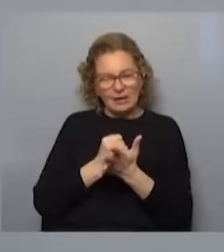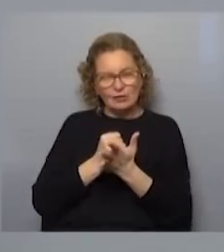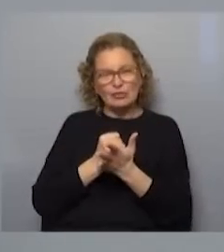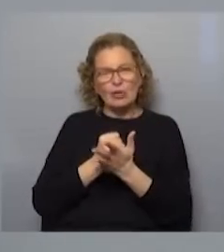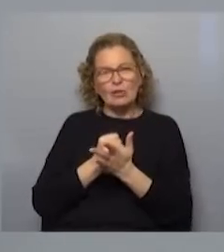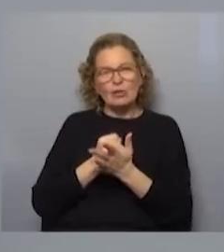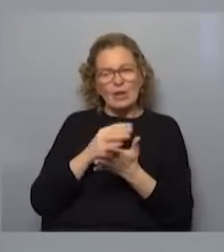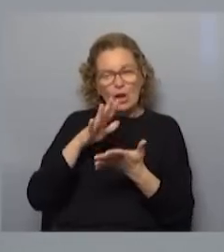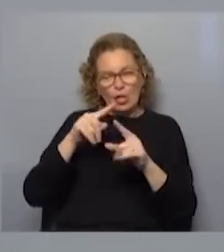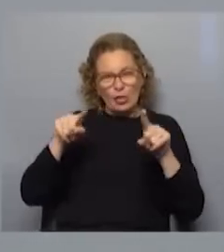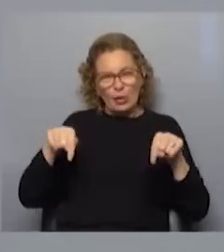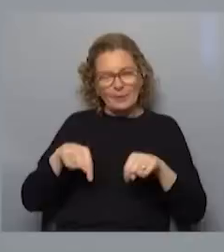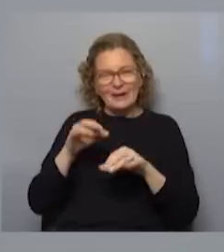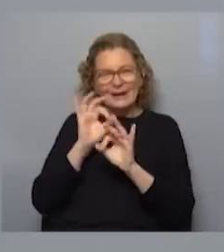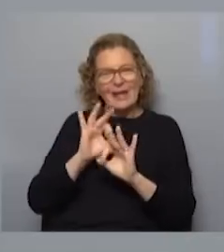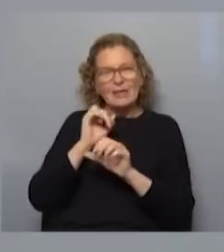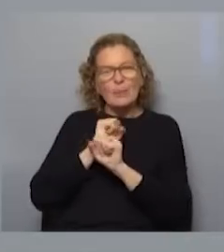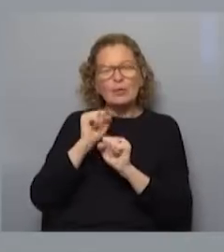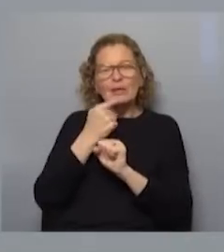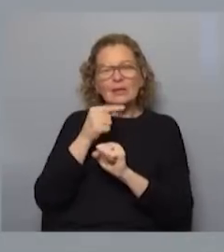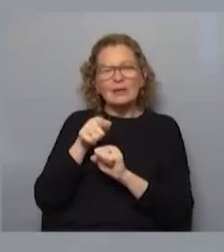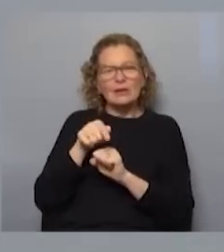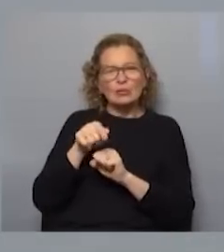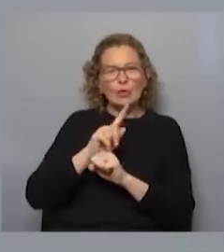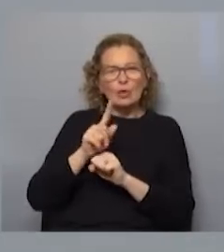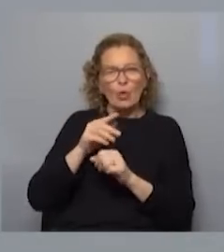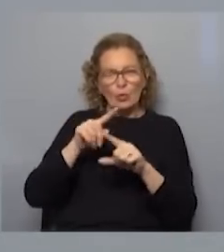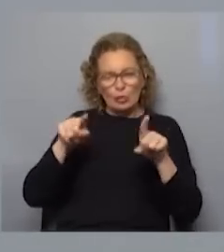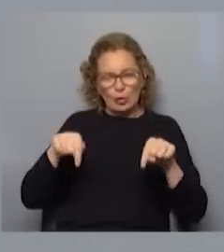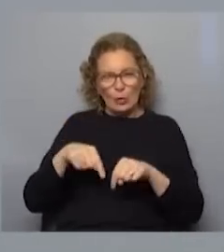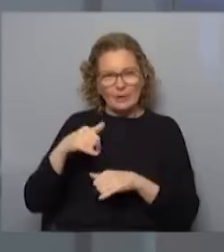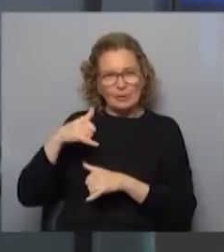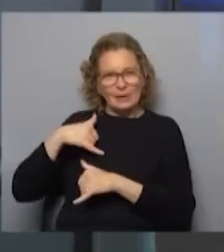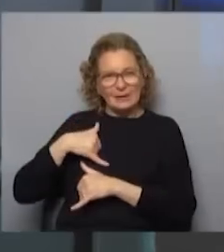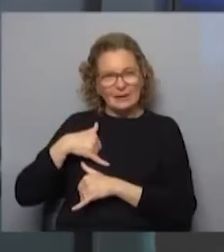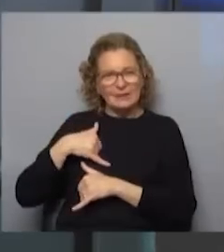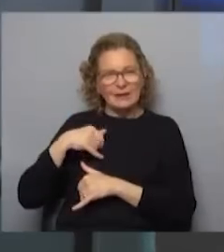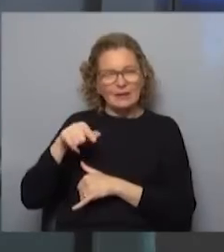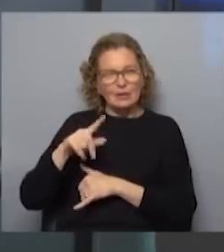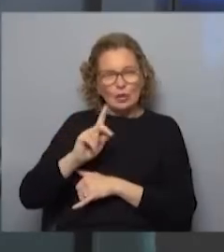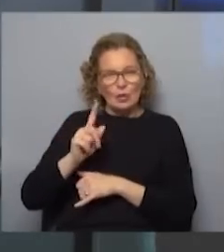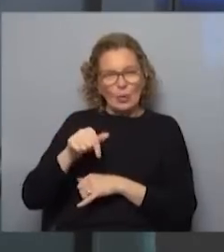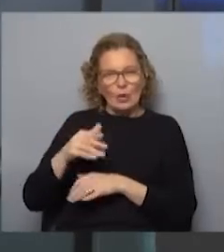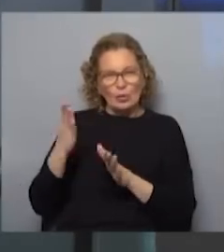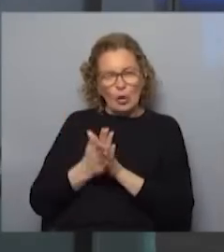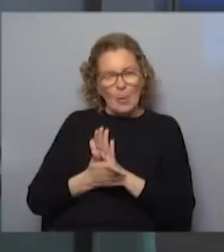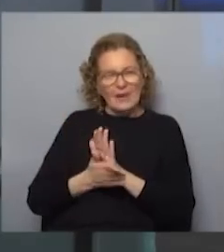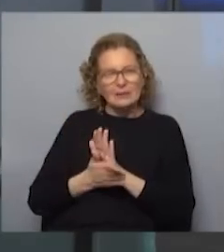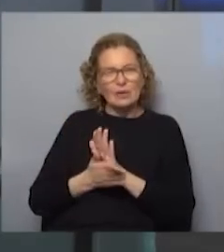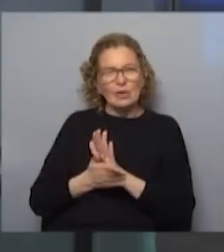oficiales de los documentos nadie podía decir esto no es un documento del ejército Este no es un documento